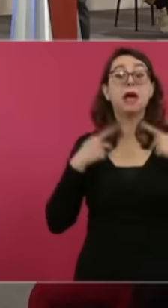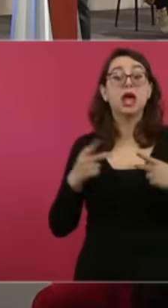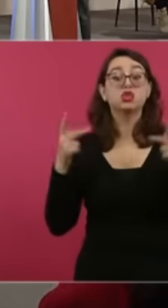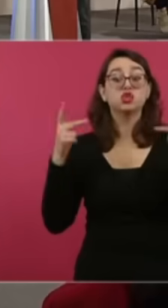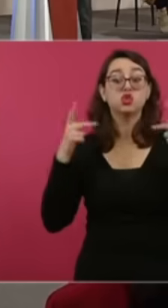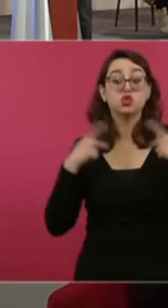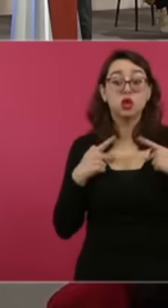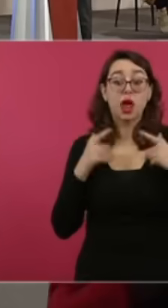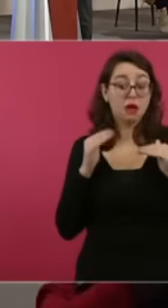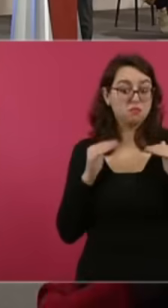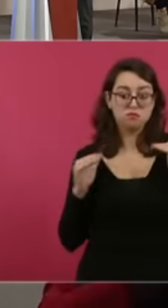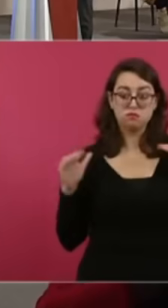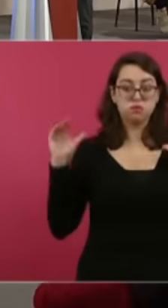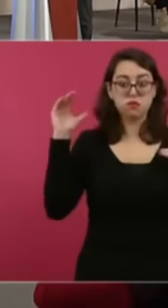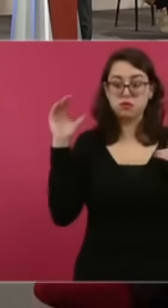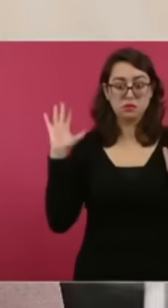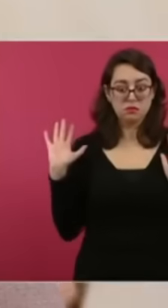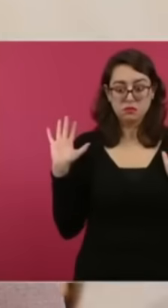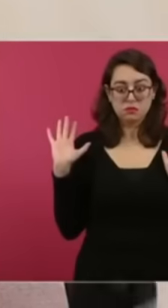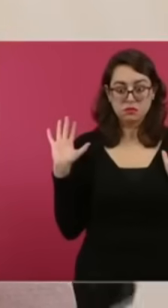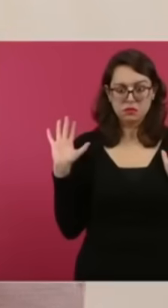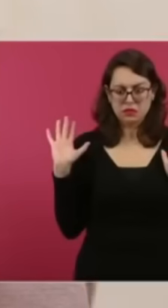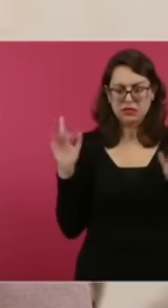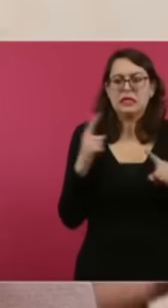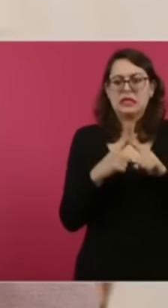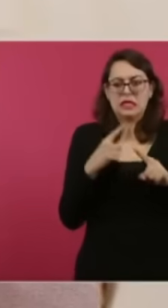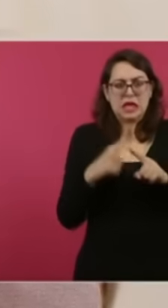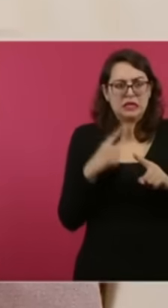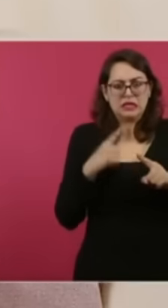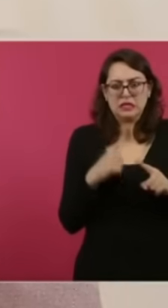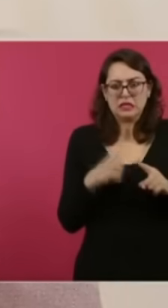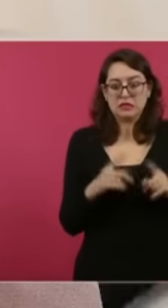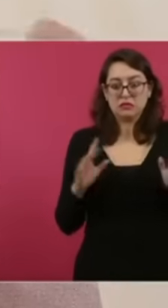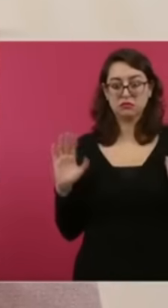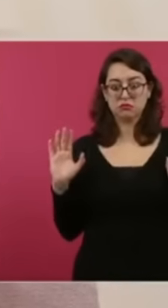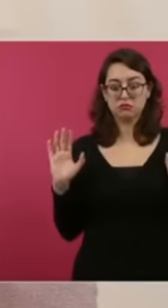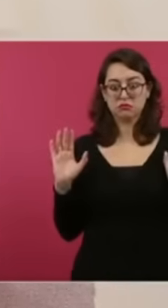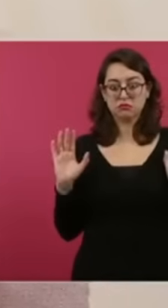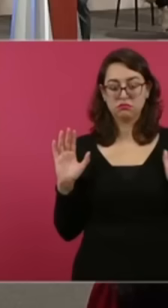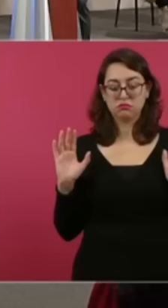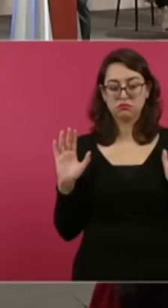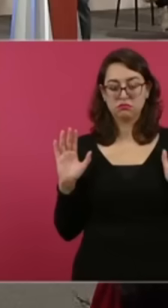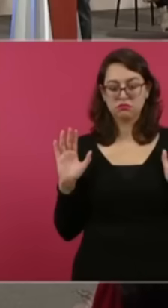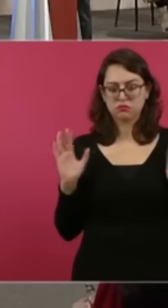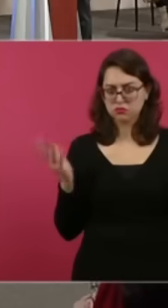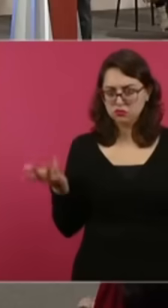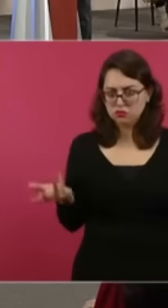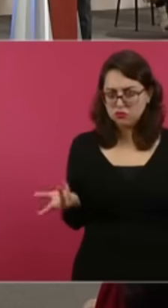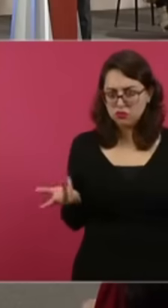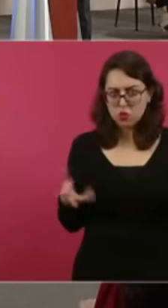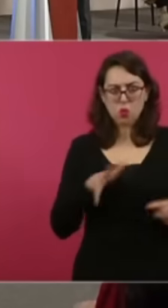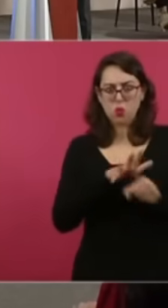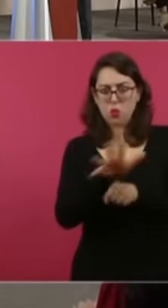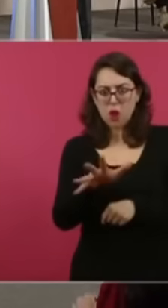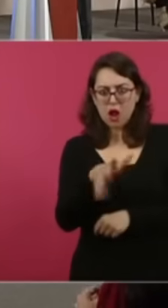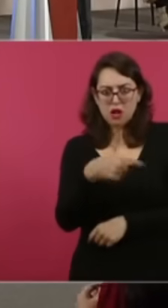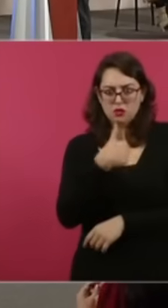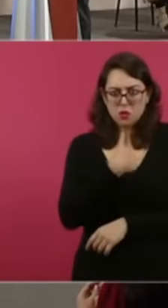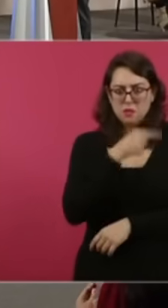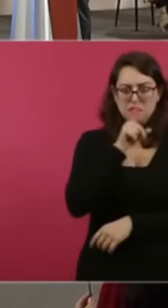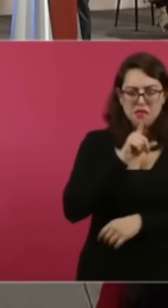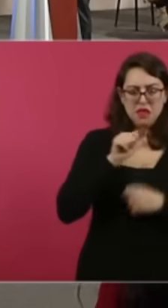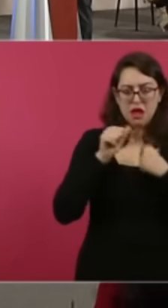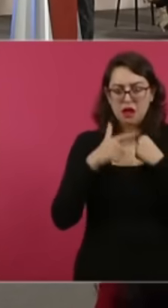¿Quiénes son los de arriba? O sea, ¿qué mentira, le estoy